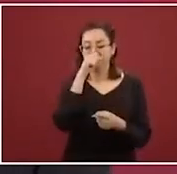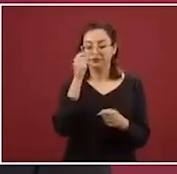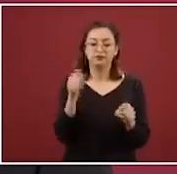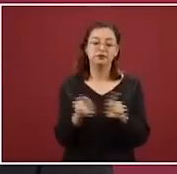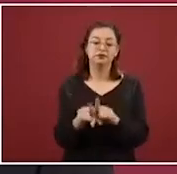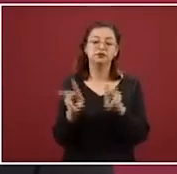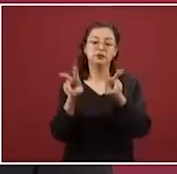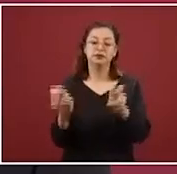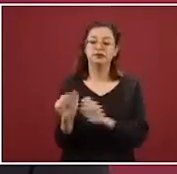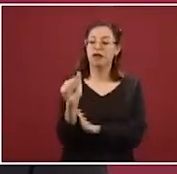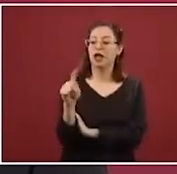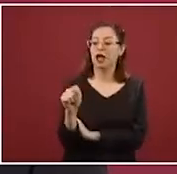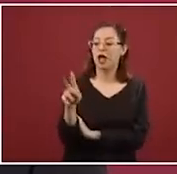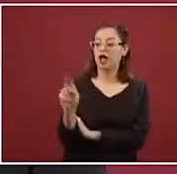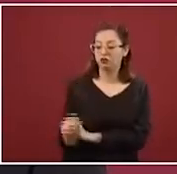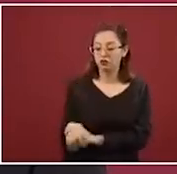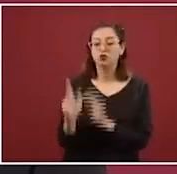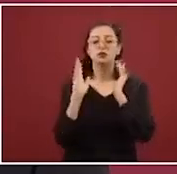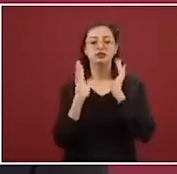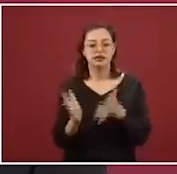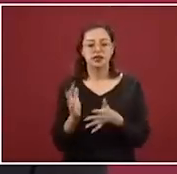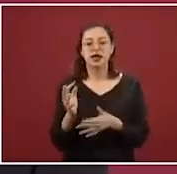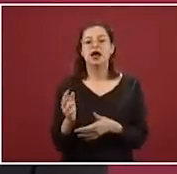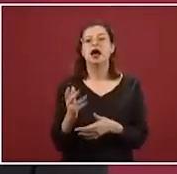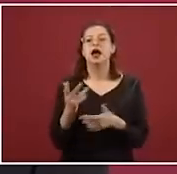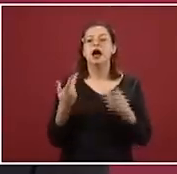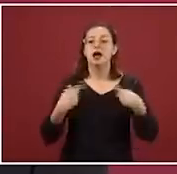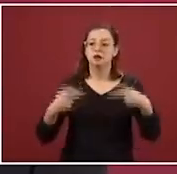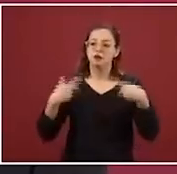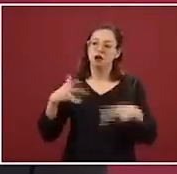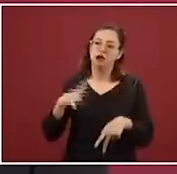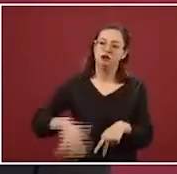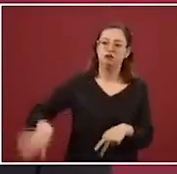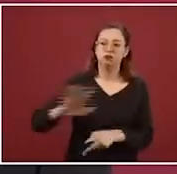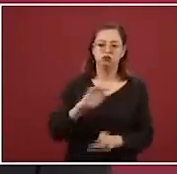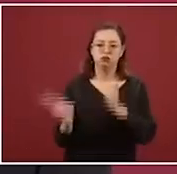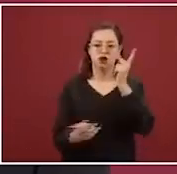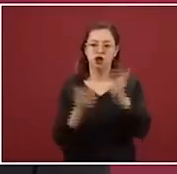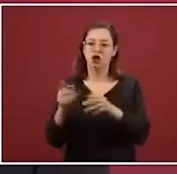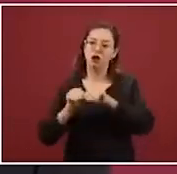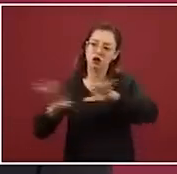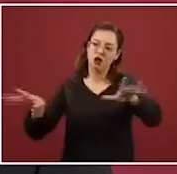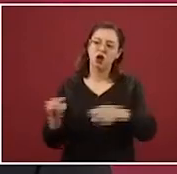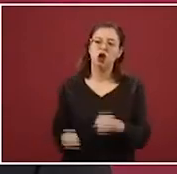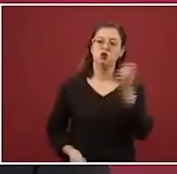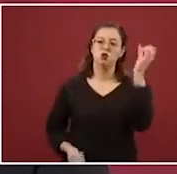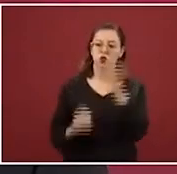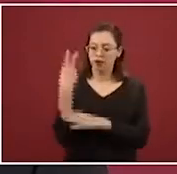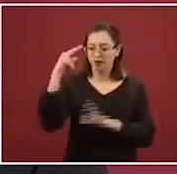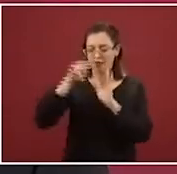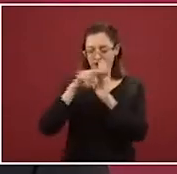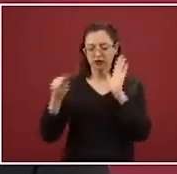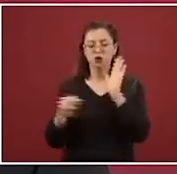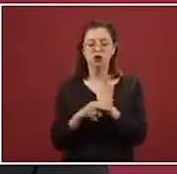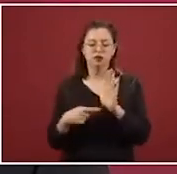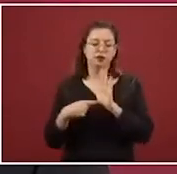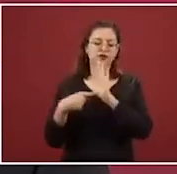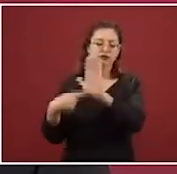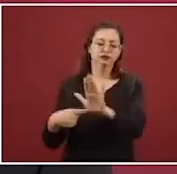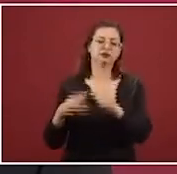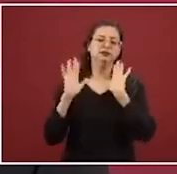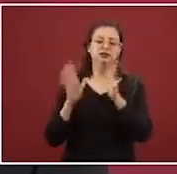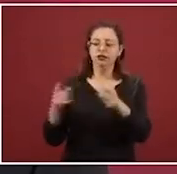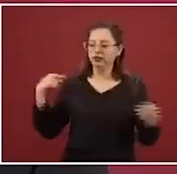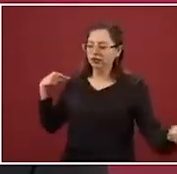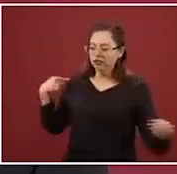atún está ya por ponerse a consulta pública la nueva norma en la que hemos venido trabajando ya varios